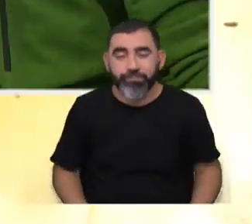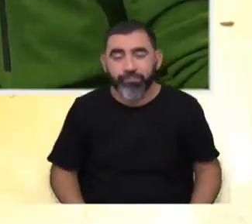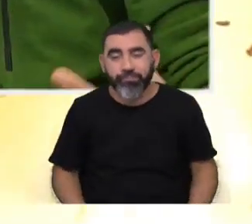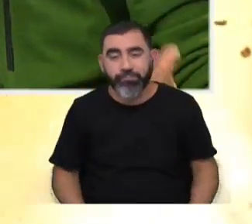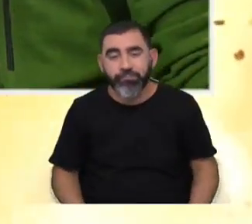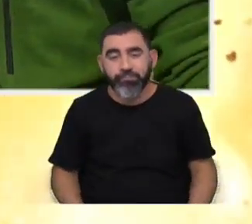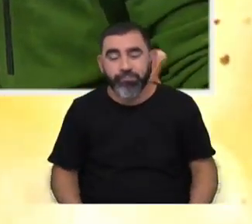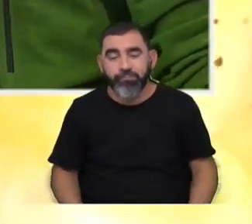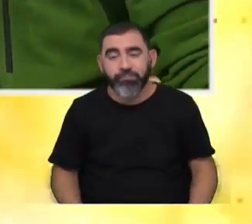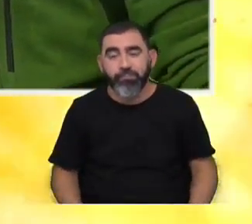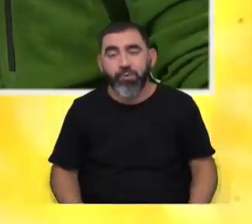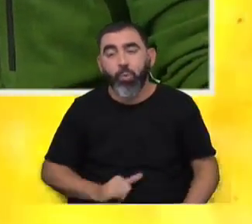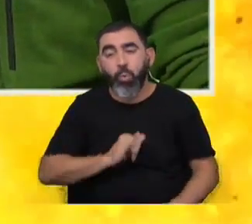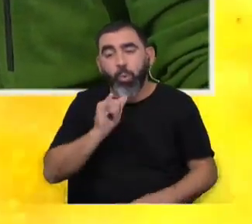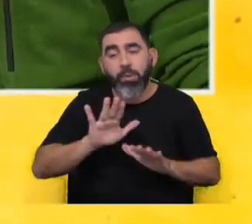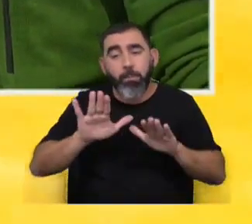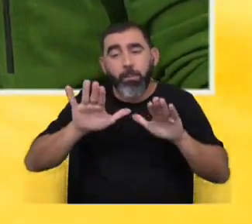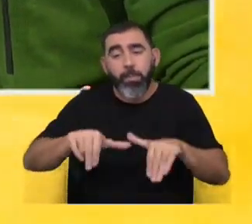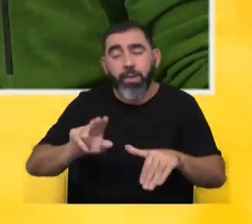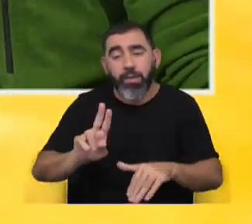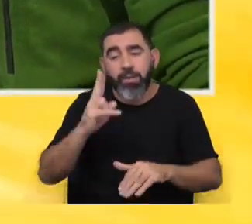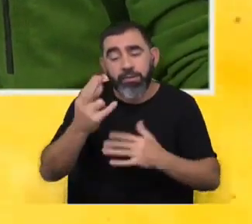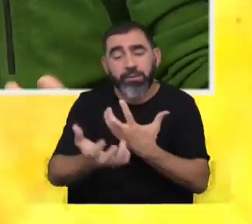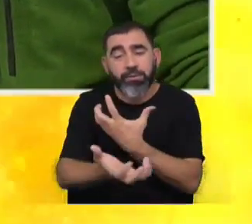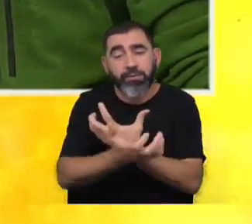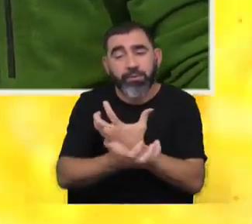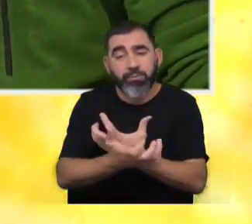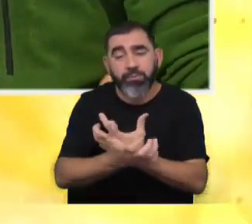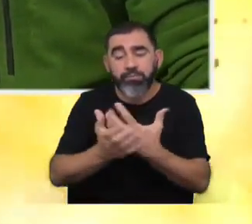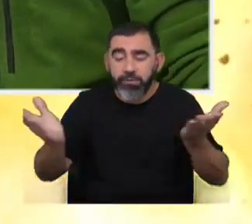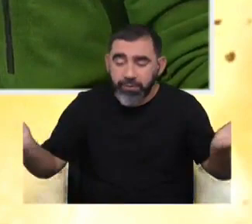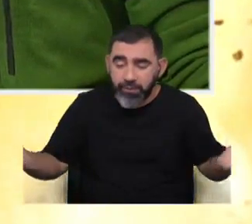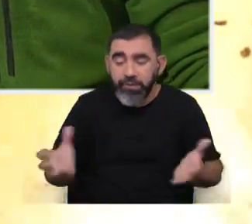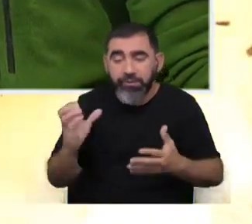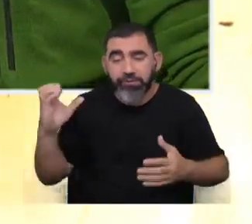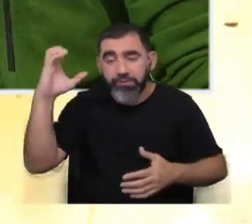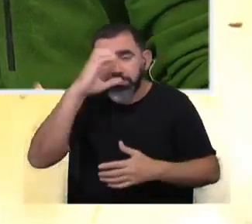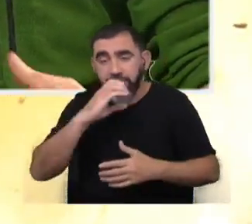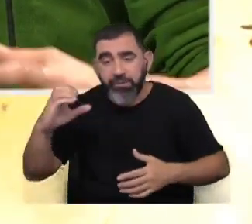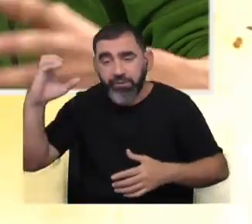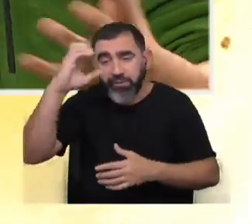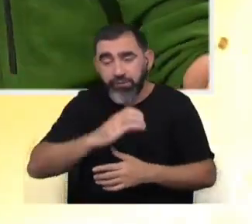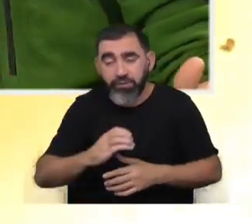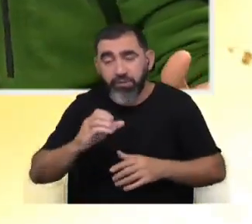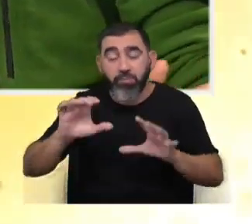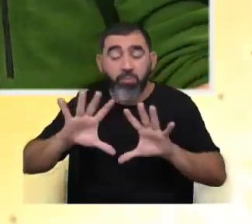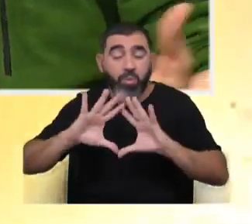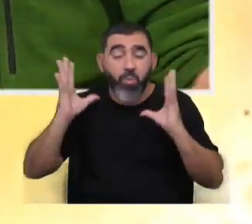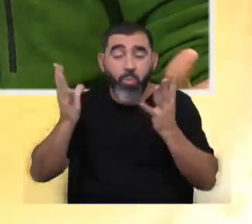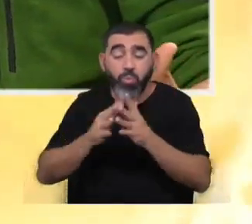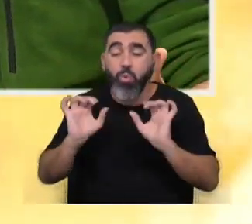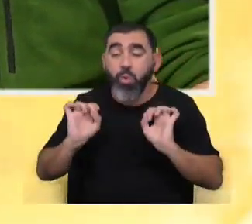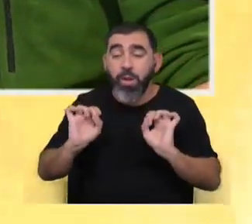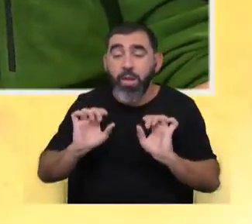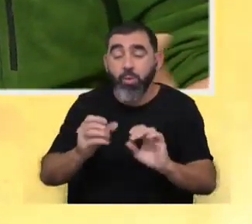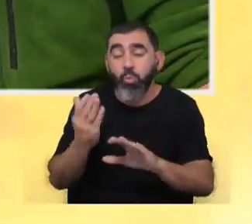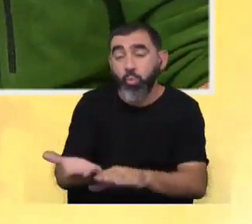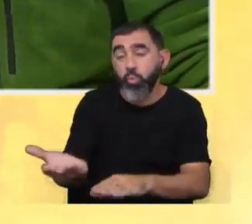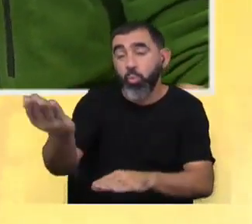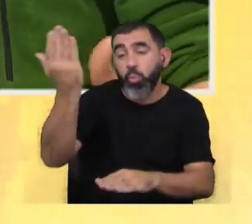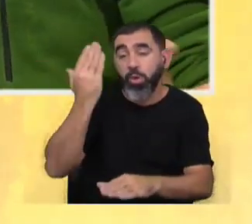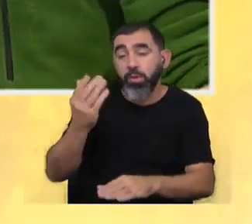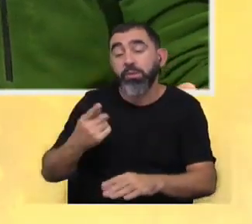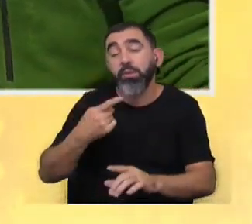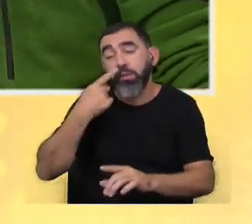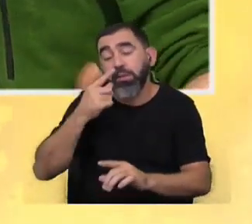eso, contar el patrimonio fósil de Uruguay es incentivar a la curiosidad por el mundo natural pasado, y